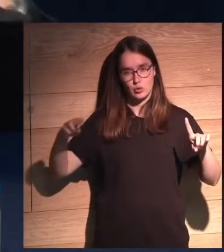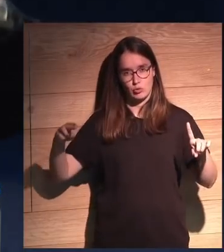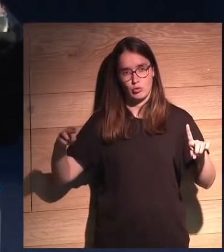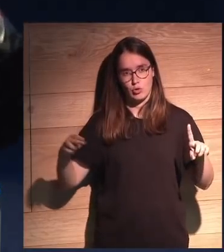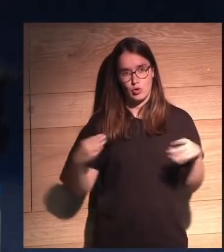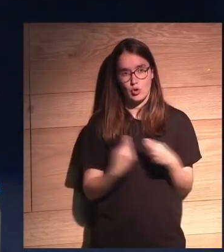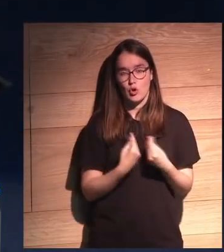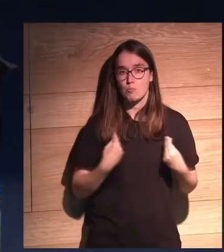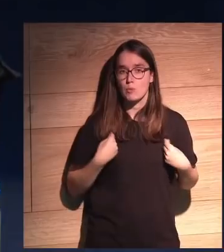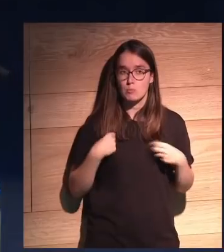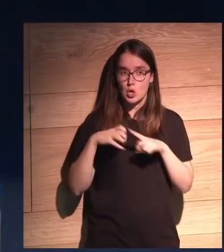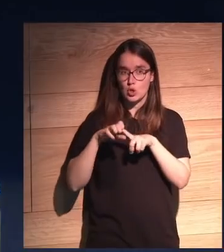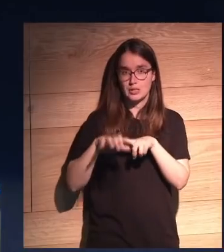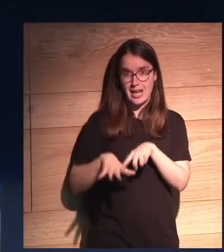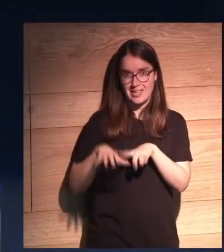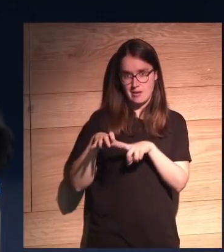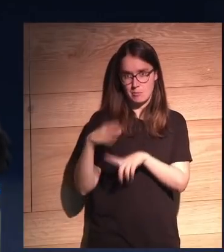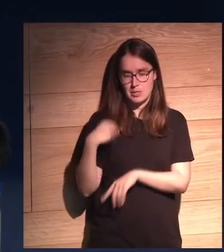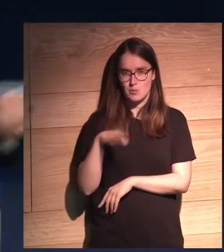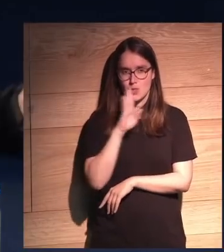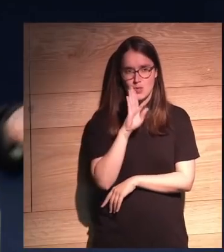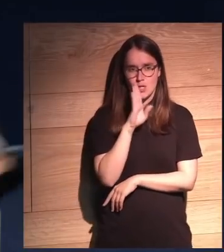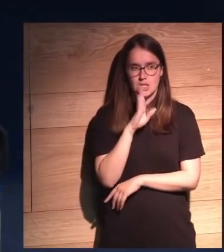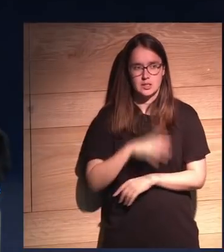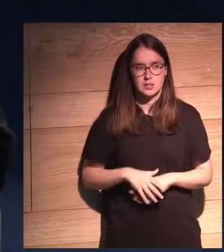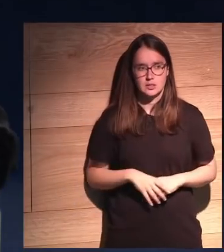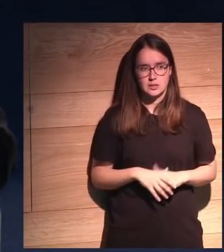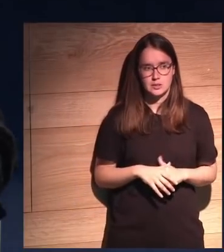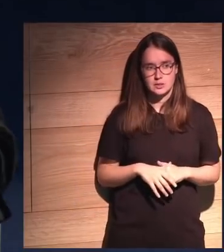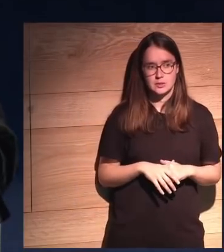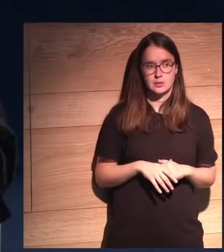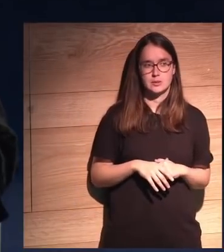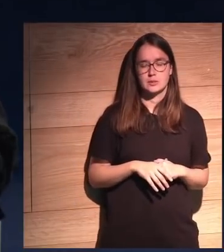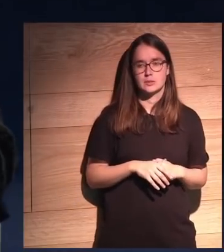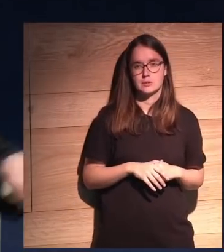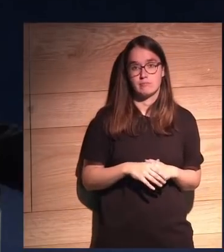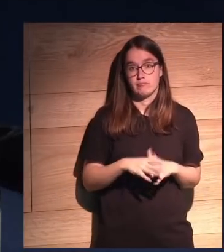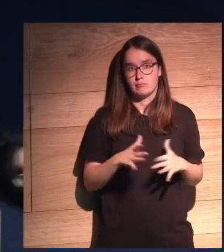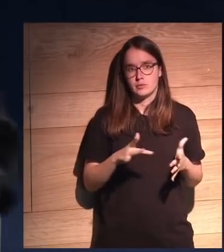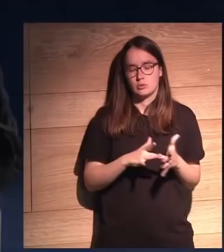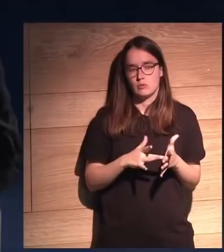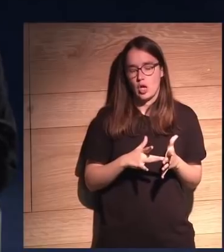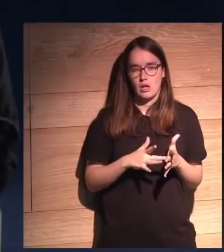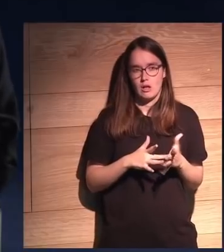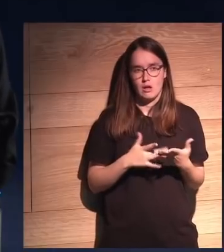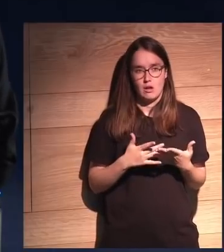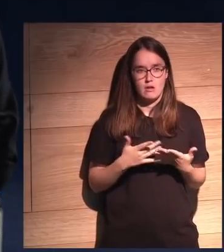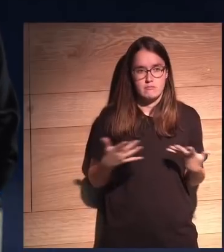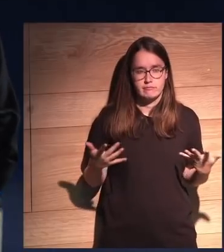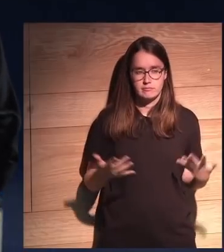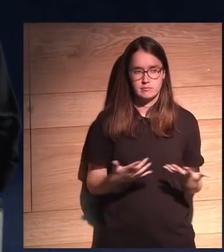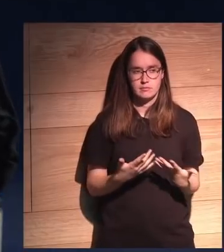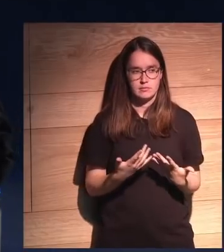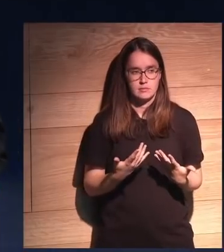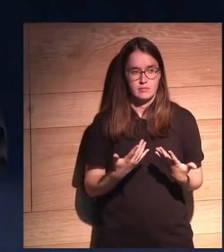autorretrató con estos monos, ¿no? Con alguno de estos ejemplares de monos que formaban parte